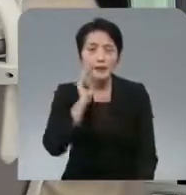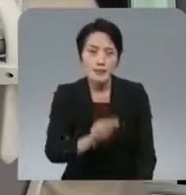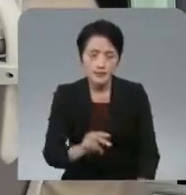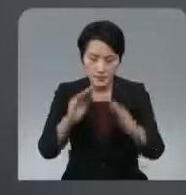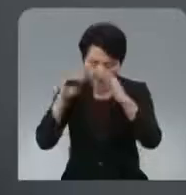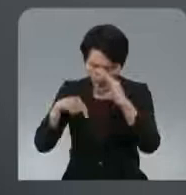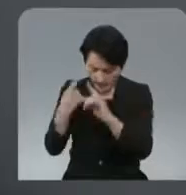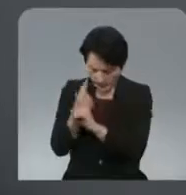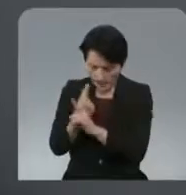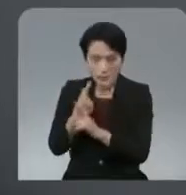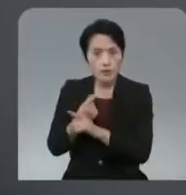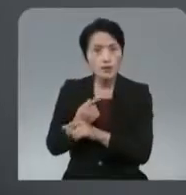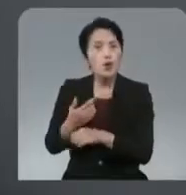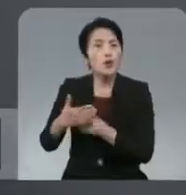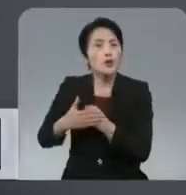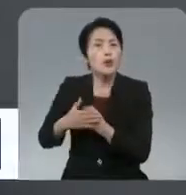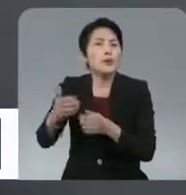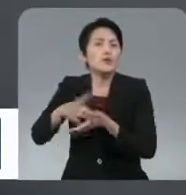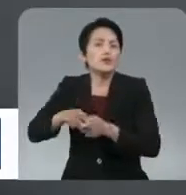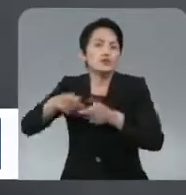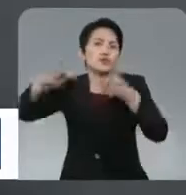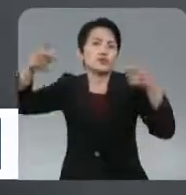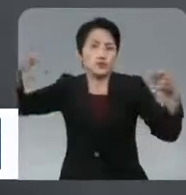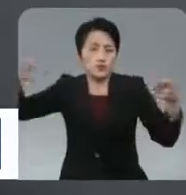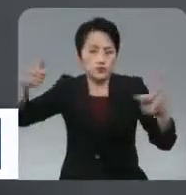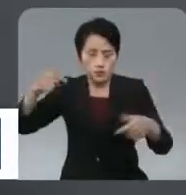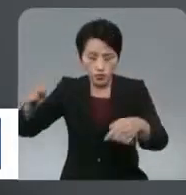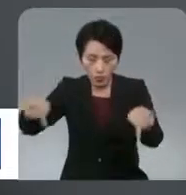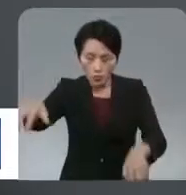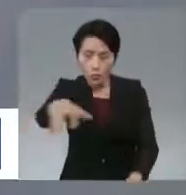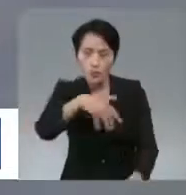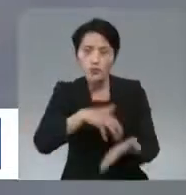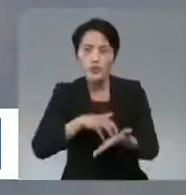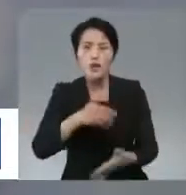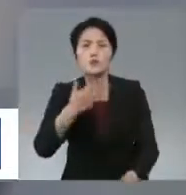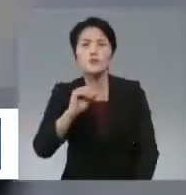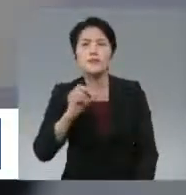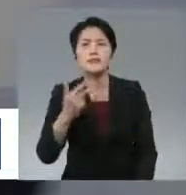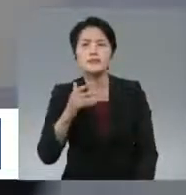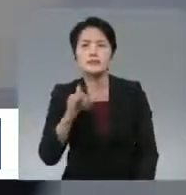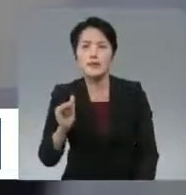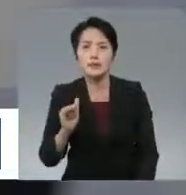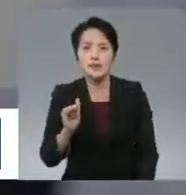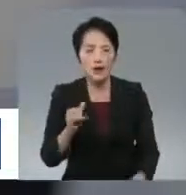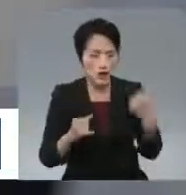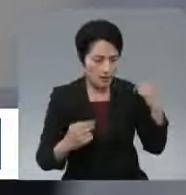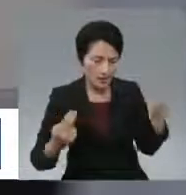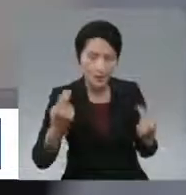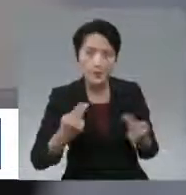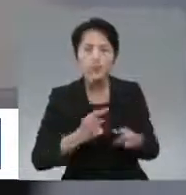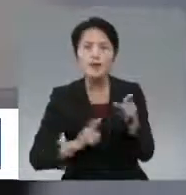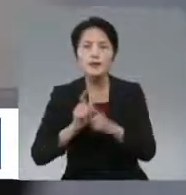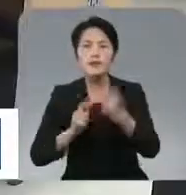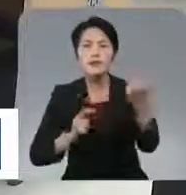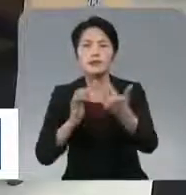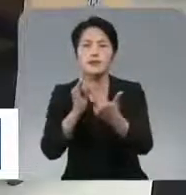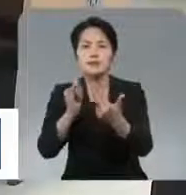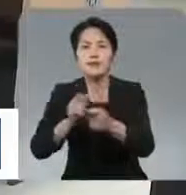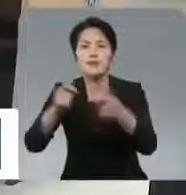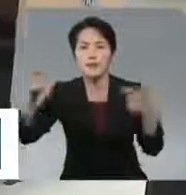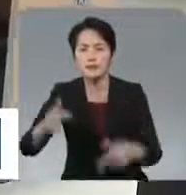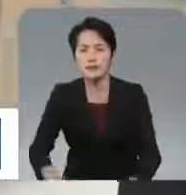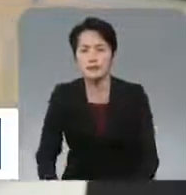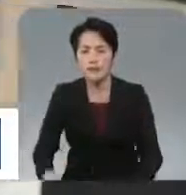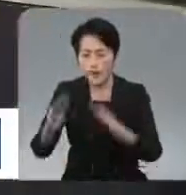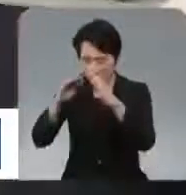mil casos a mediados de febrero pero según informan se estima que los datos de oscilarán entre 31 mil 800 y 52